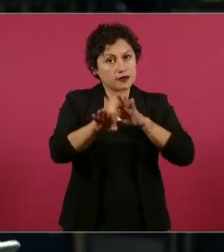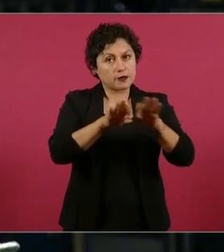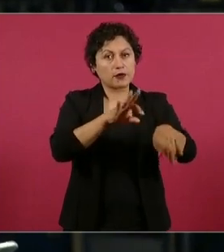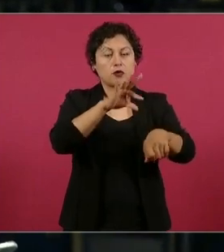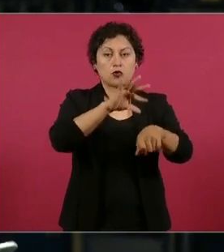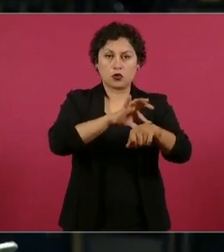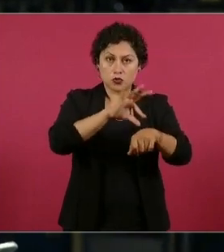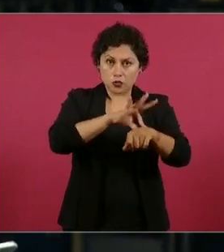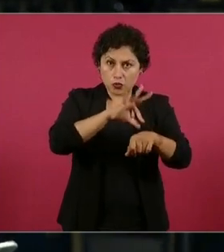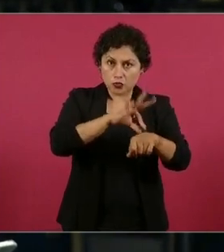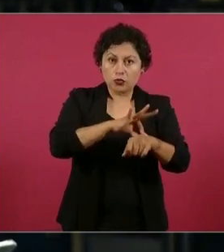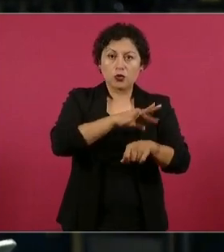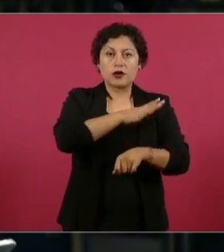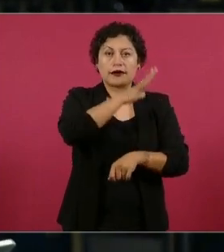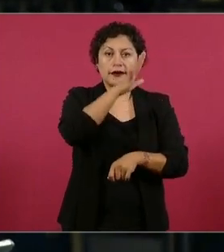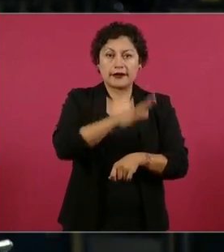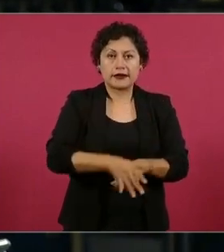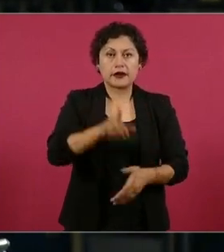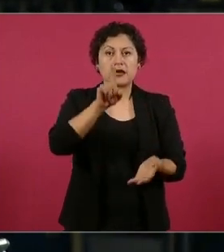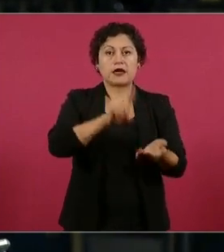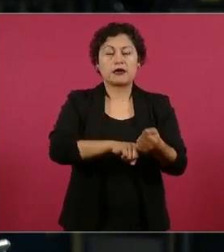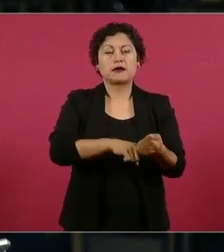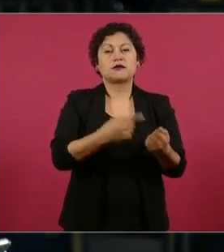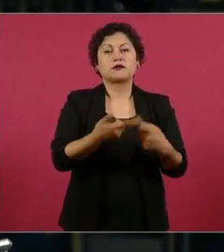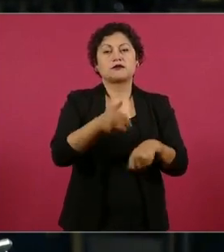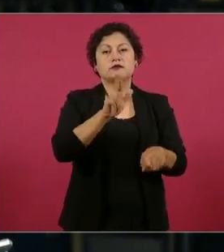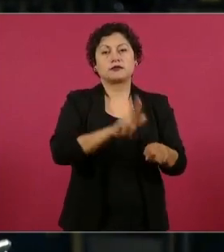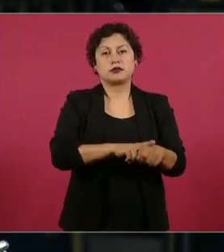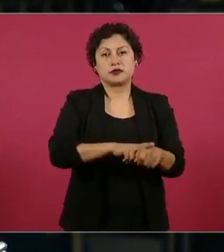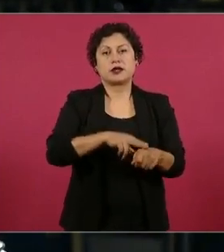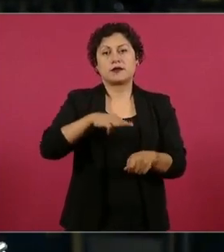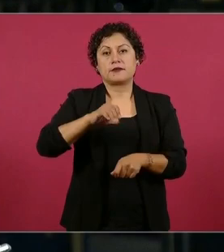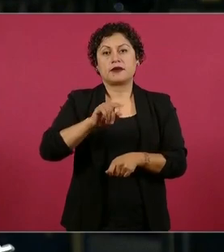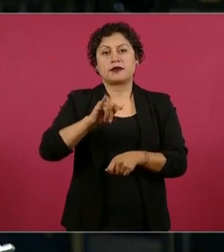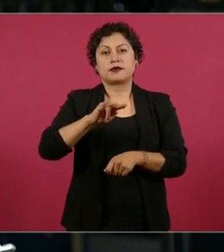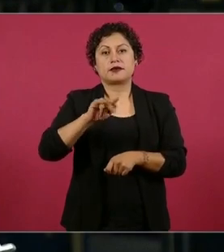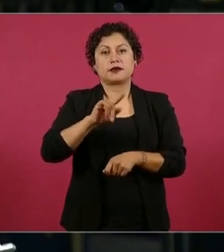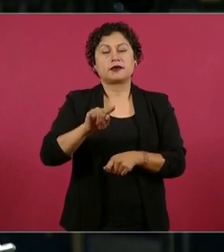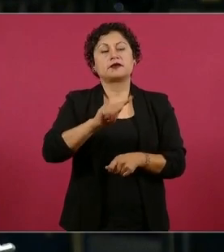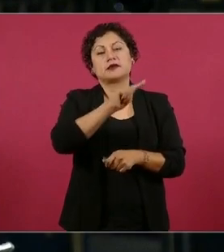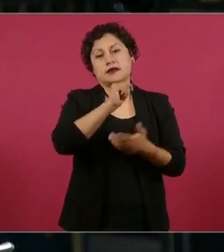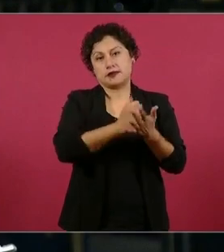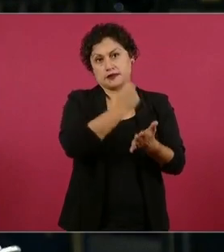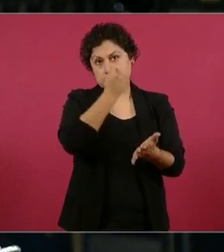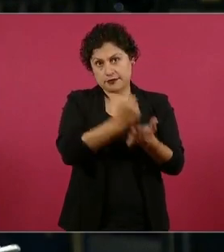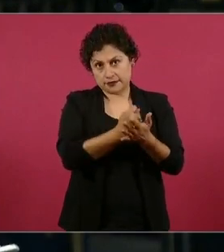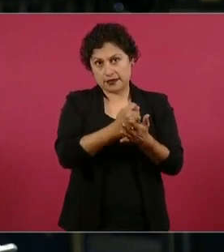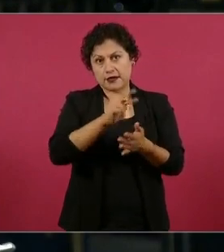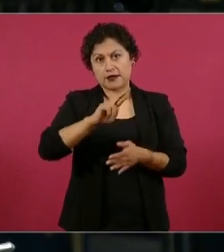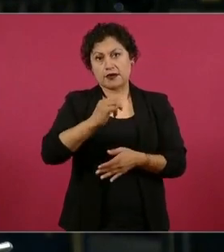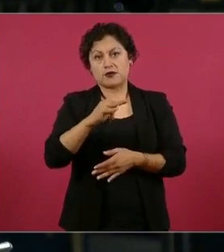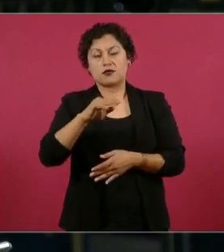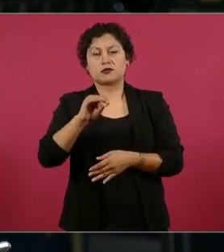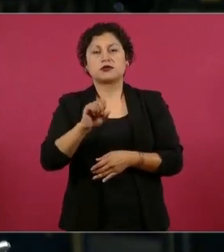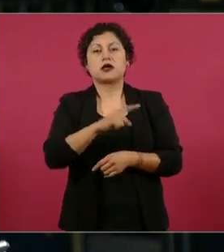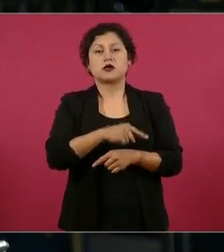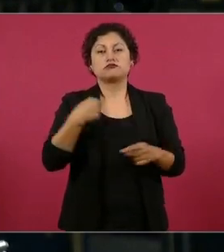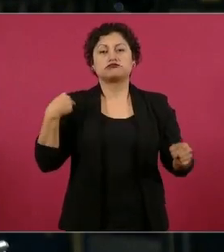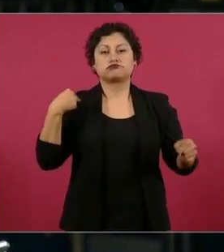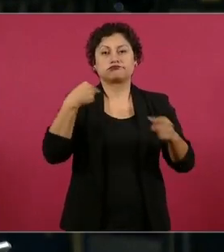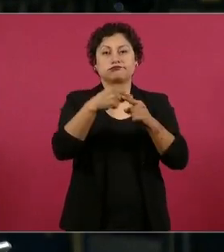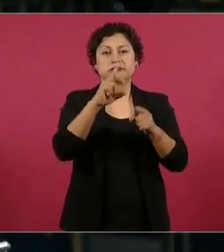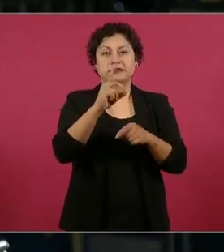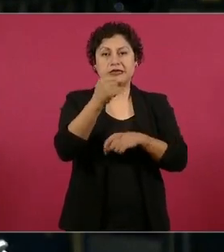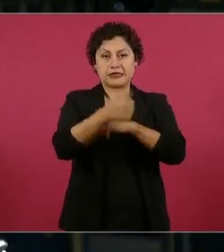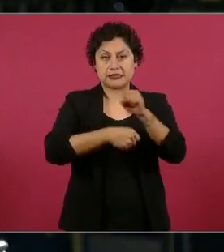especialista en cirugía general en el Hospital Baudelio Villanueva Martínez en Reynosa, Tamaulipas, durante 36 años bajo